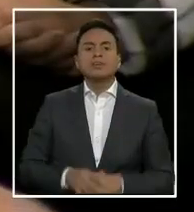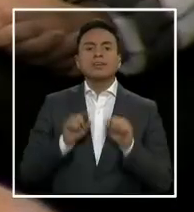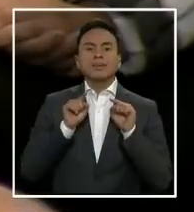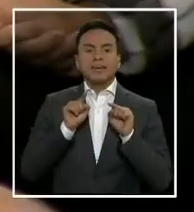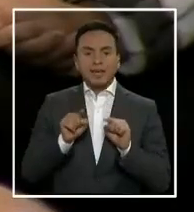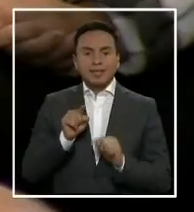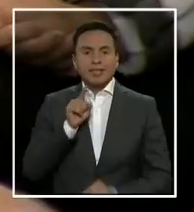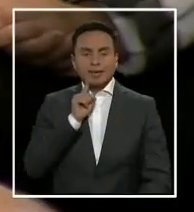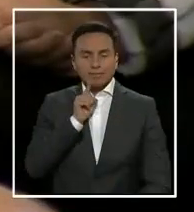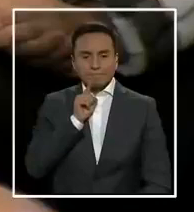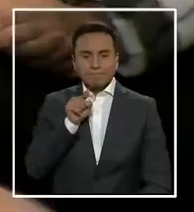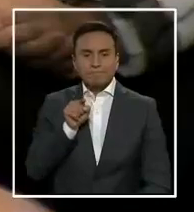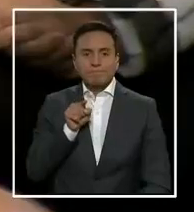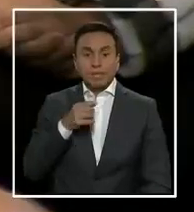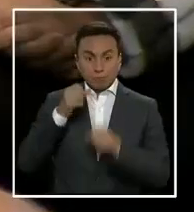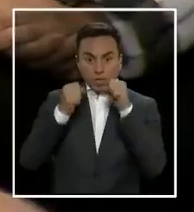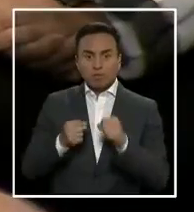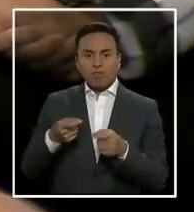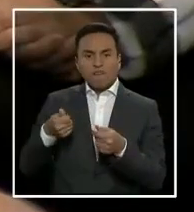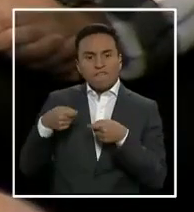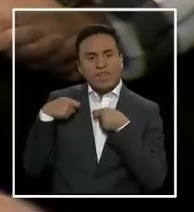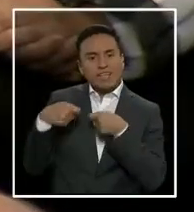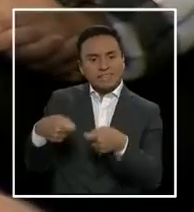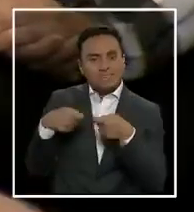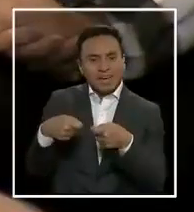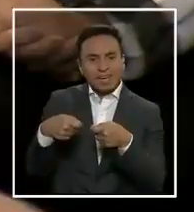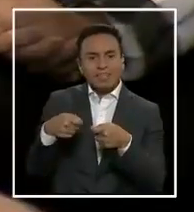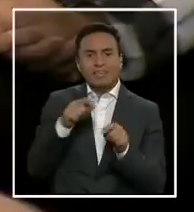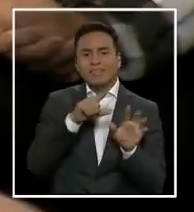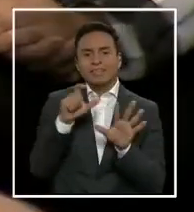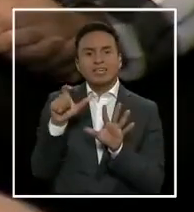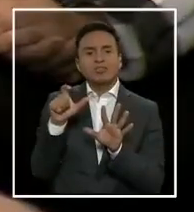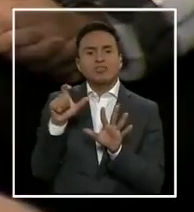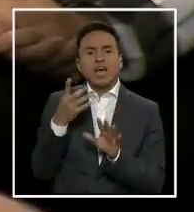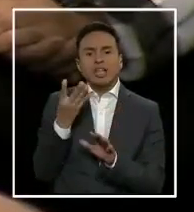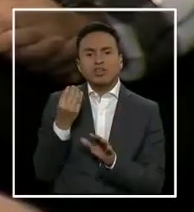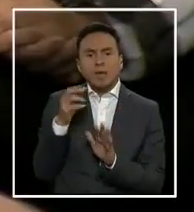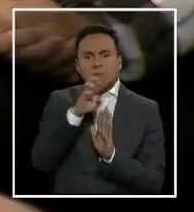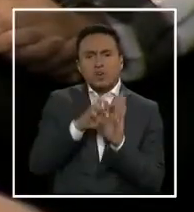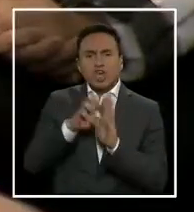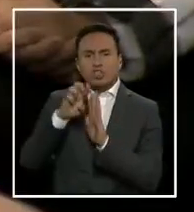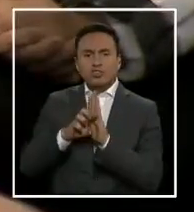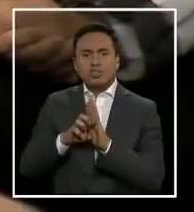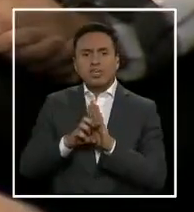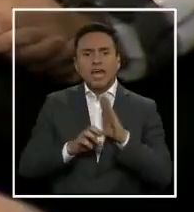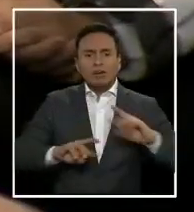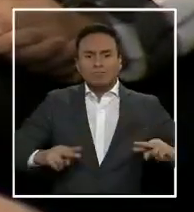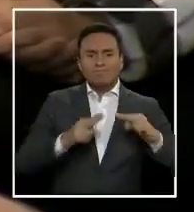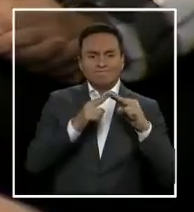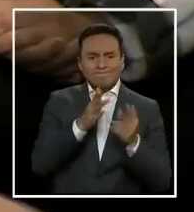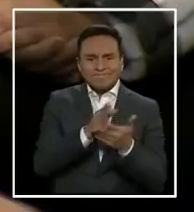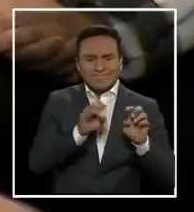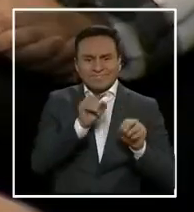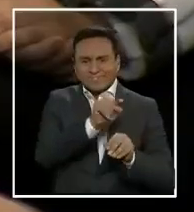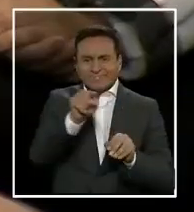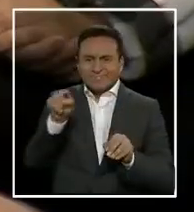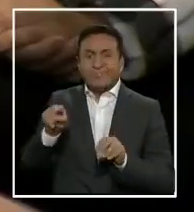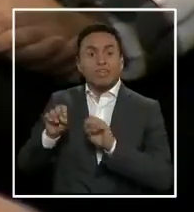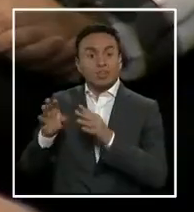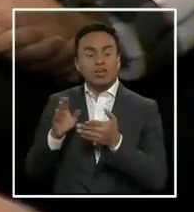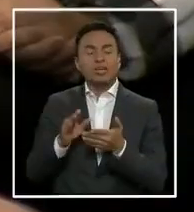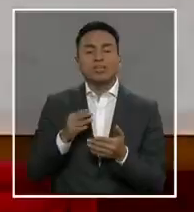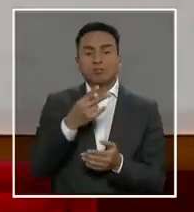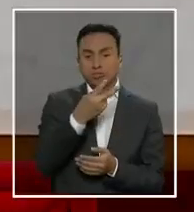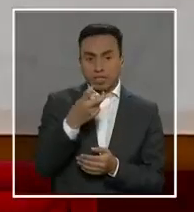esta vamos a poder financiar 714 proyectos de infraestructura educacional en